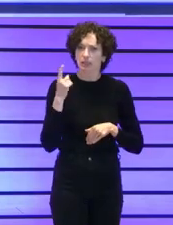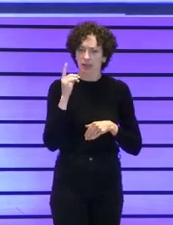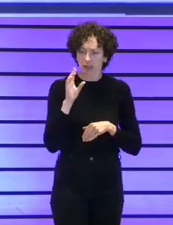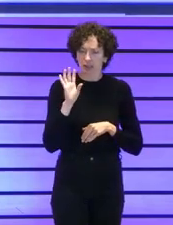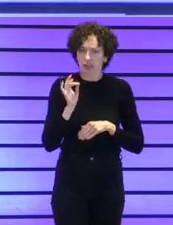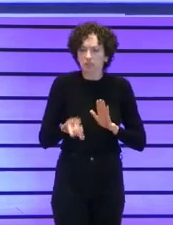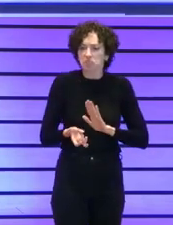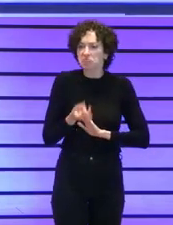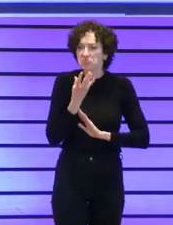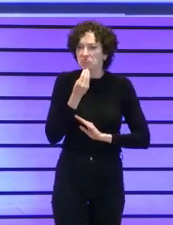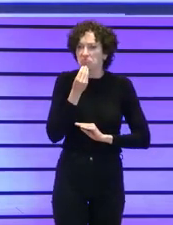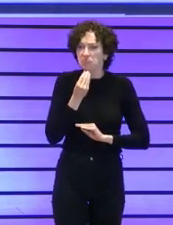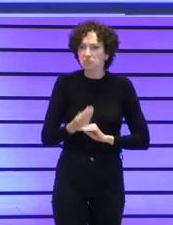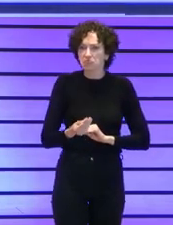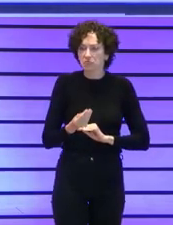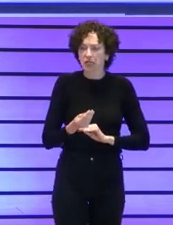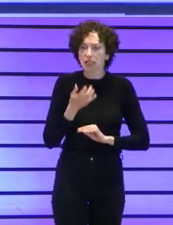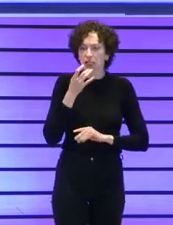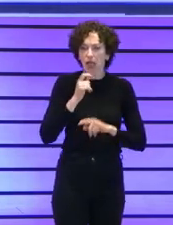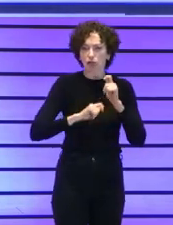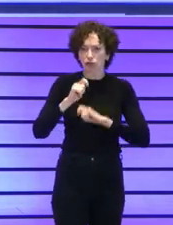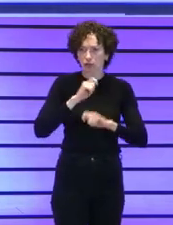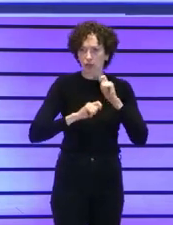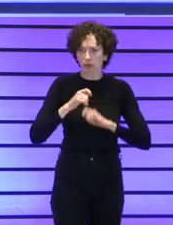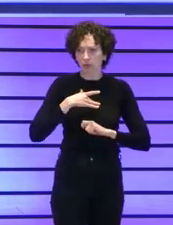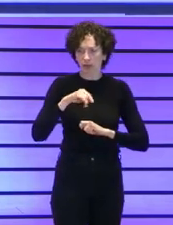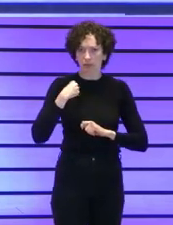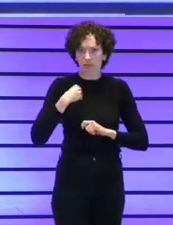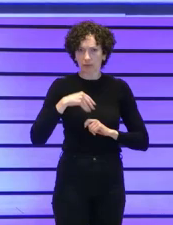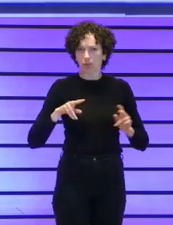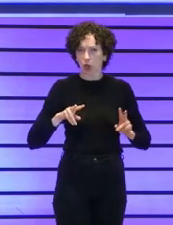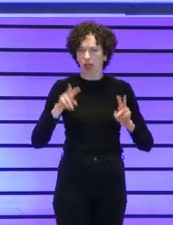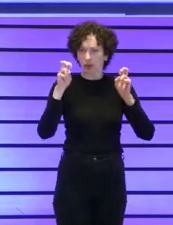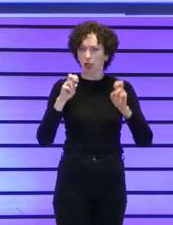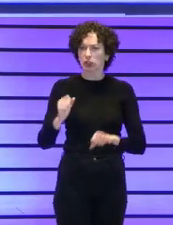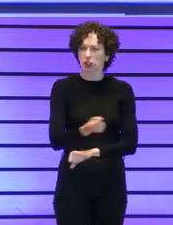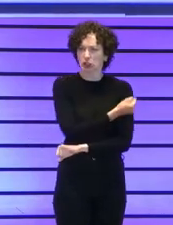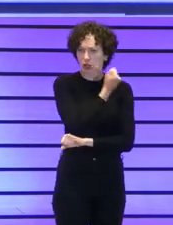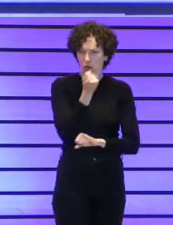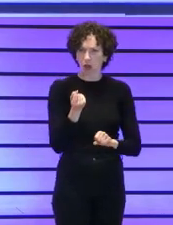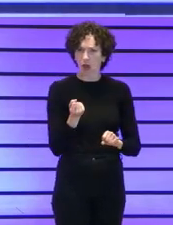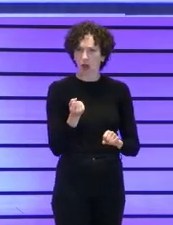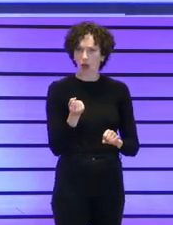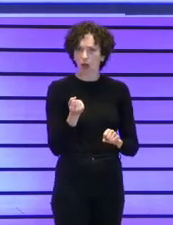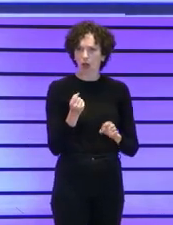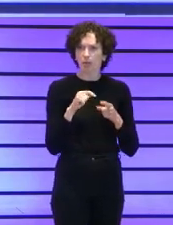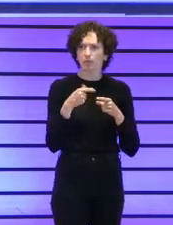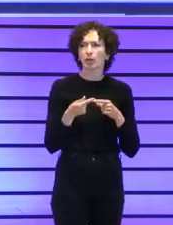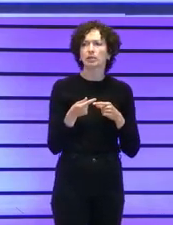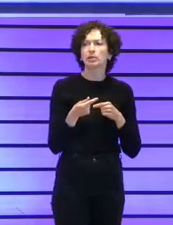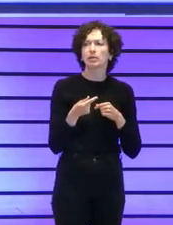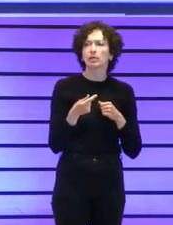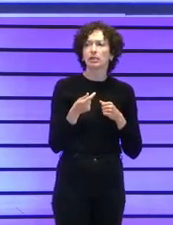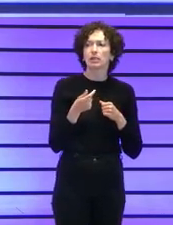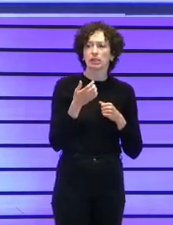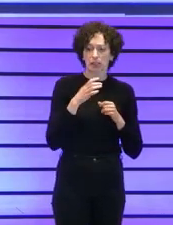sociales pudiesen, llegado el momento, licenciar esas innovaciones y, oye, que otro se ocupe de sacarlas fuera